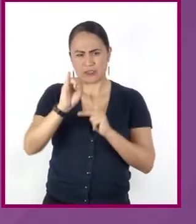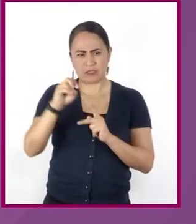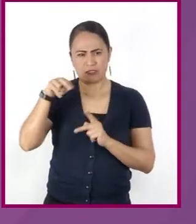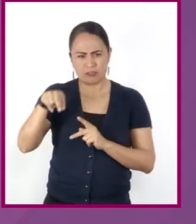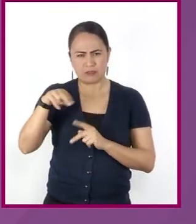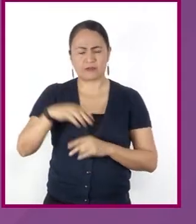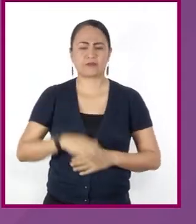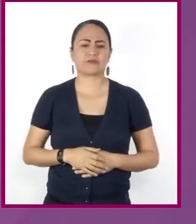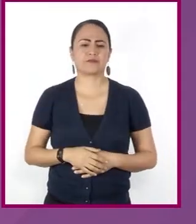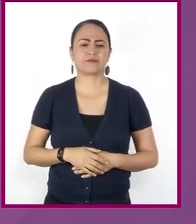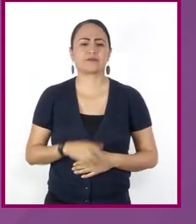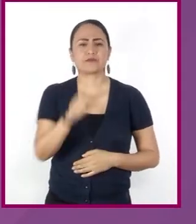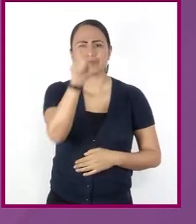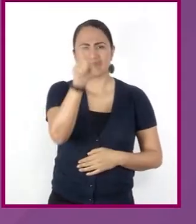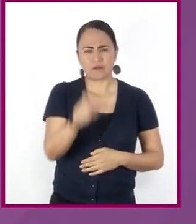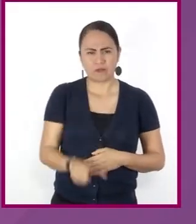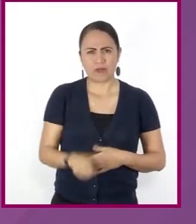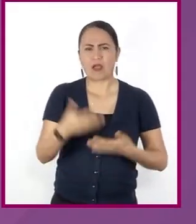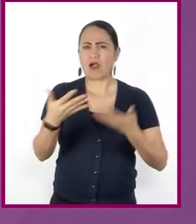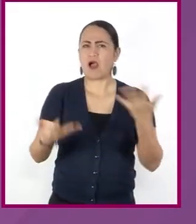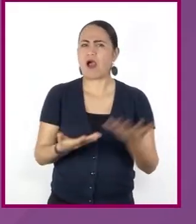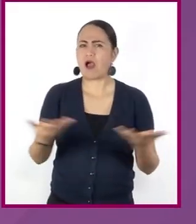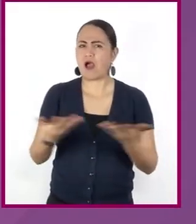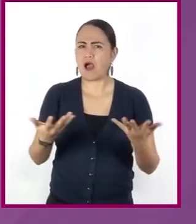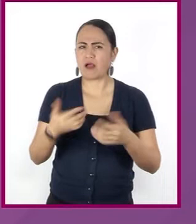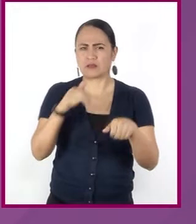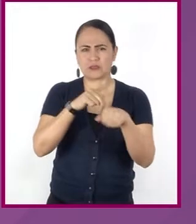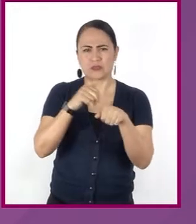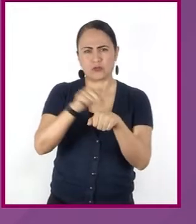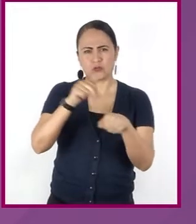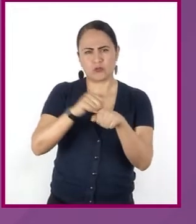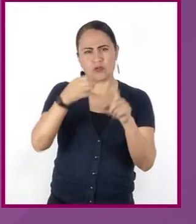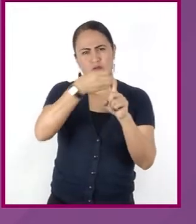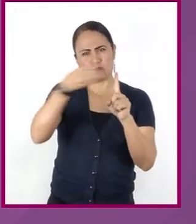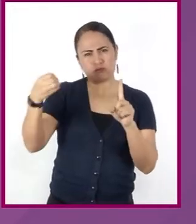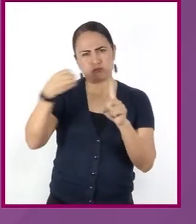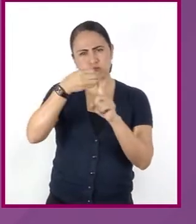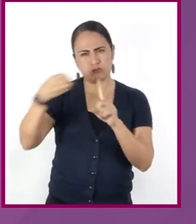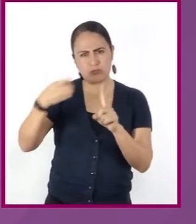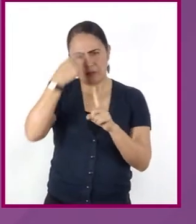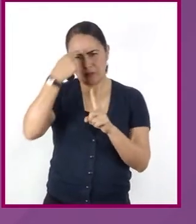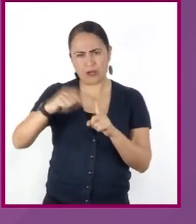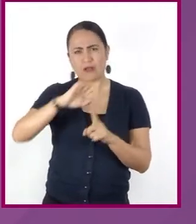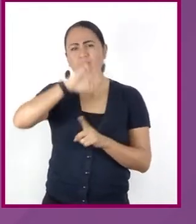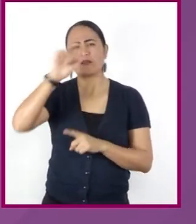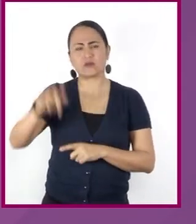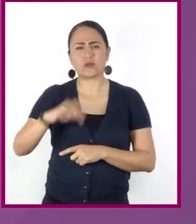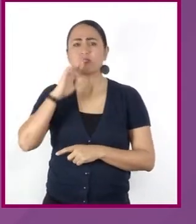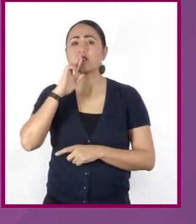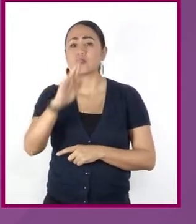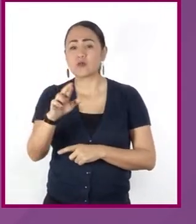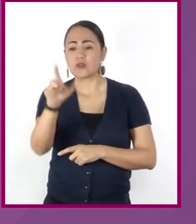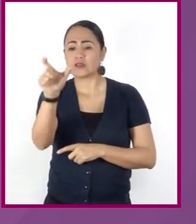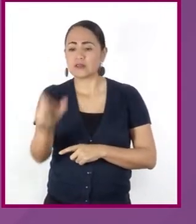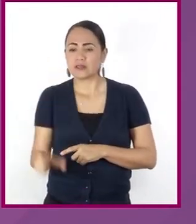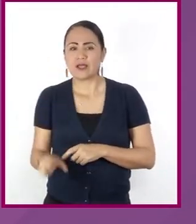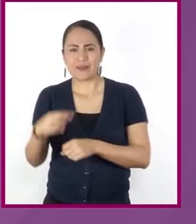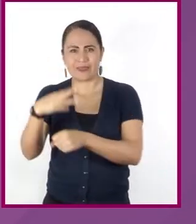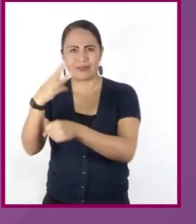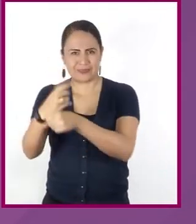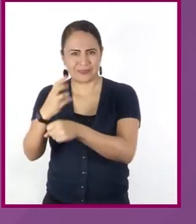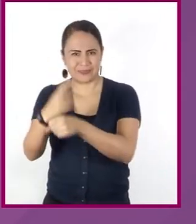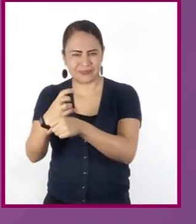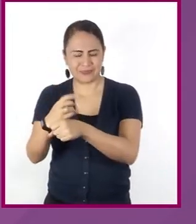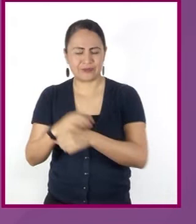de procedimiento se registran las operaciones que desarrollaremos para obtener los valores de la tercera columna,